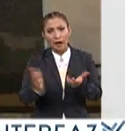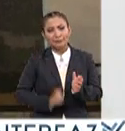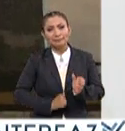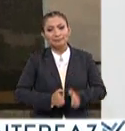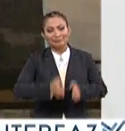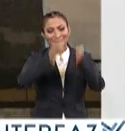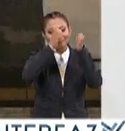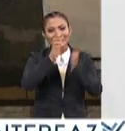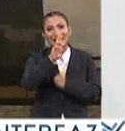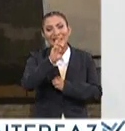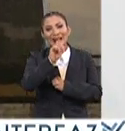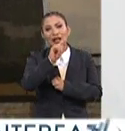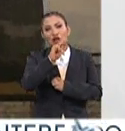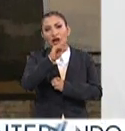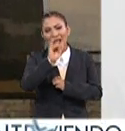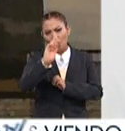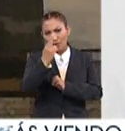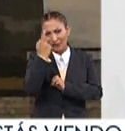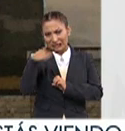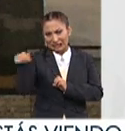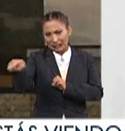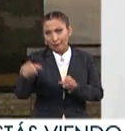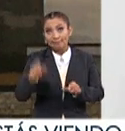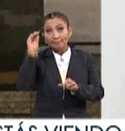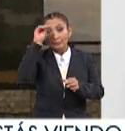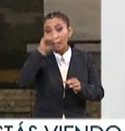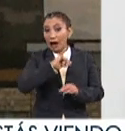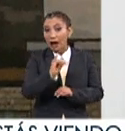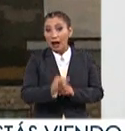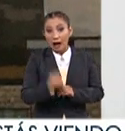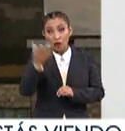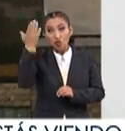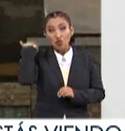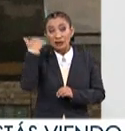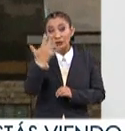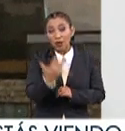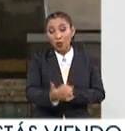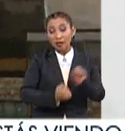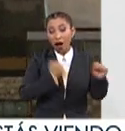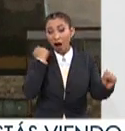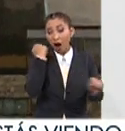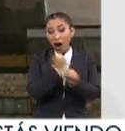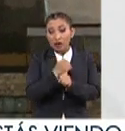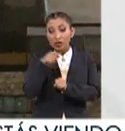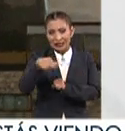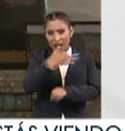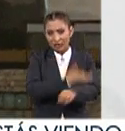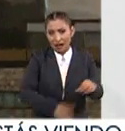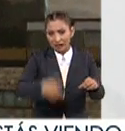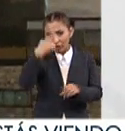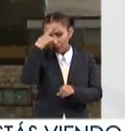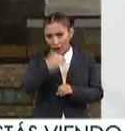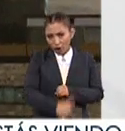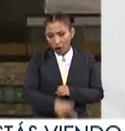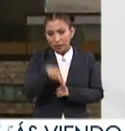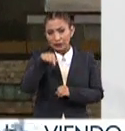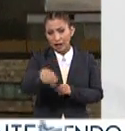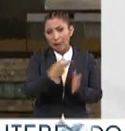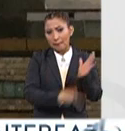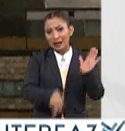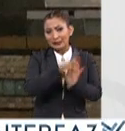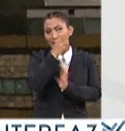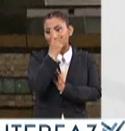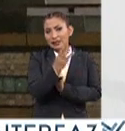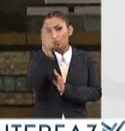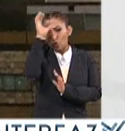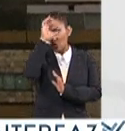Rectoría, nunca más, por supuesto, lo vivido hace 50 años, esa tarde-noche en la Plaza de las